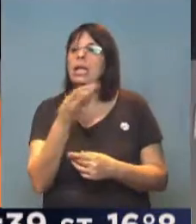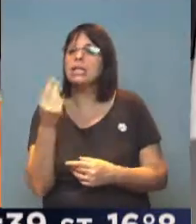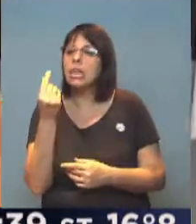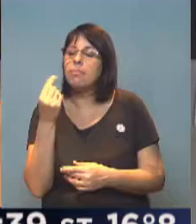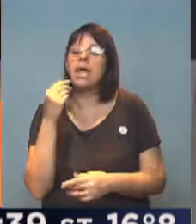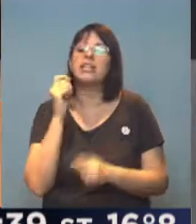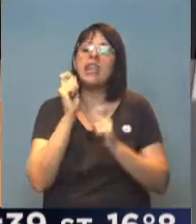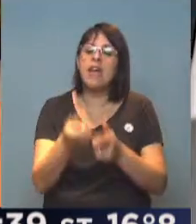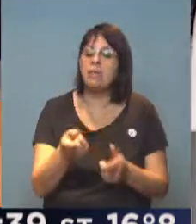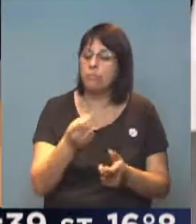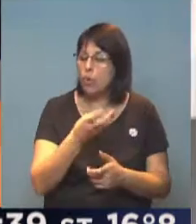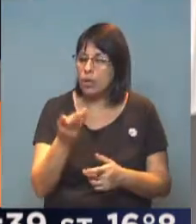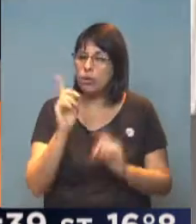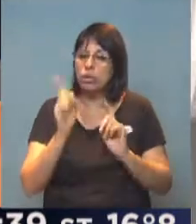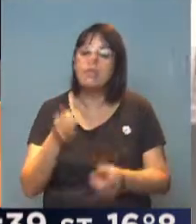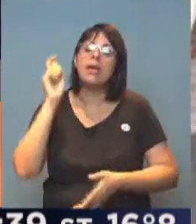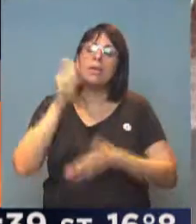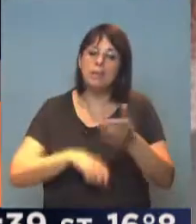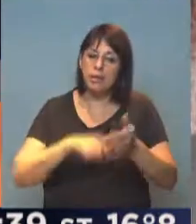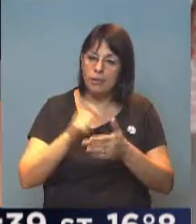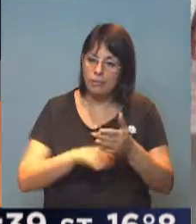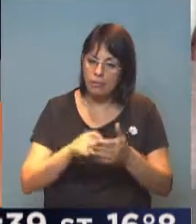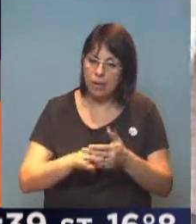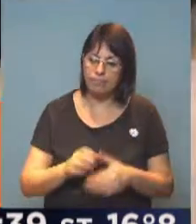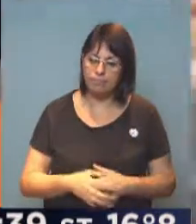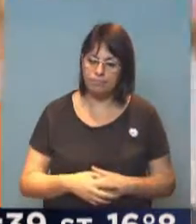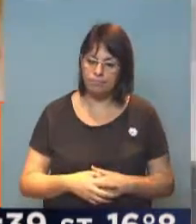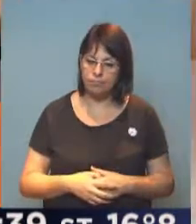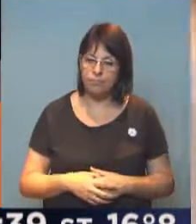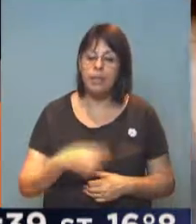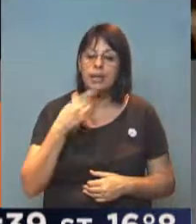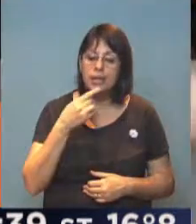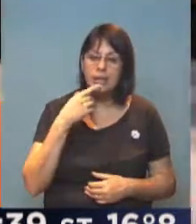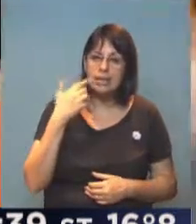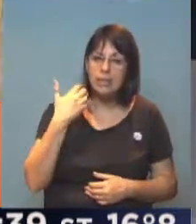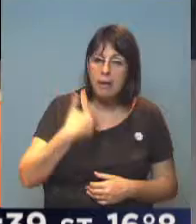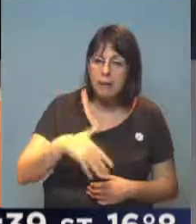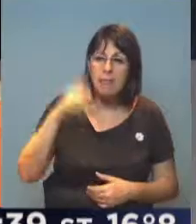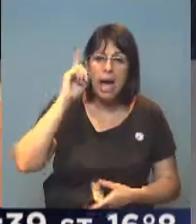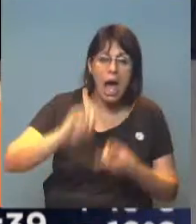Y firmaríamos y se concretaría lo mismo. ¿Puede decir que al principio de acuerdo entonces?